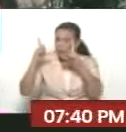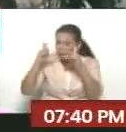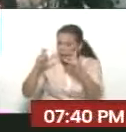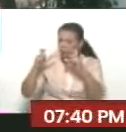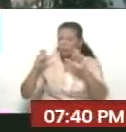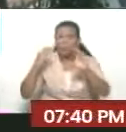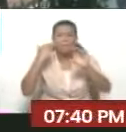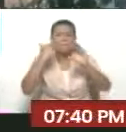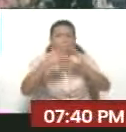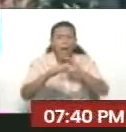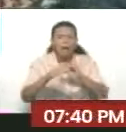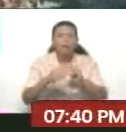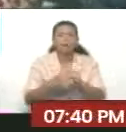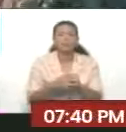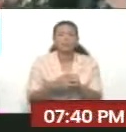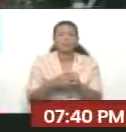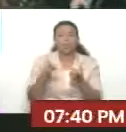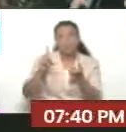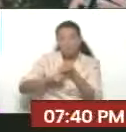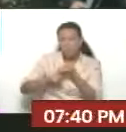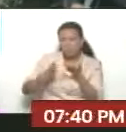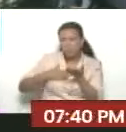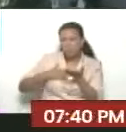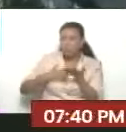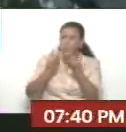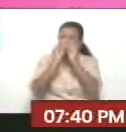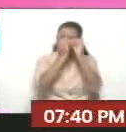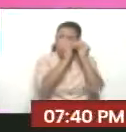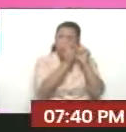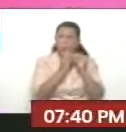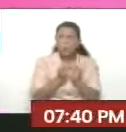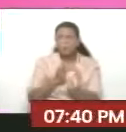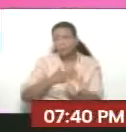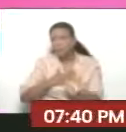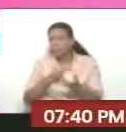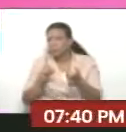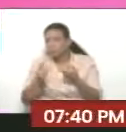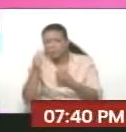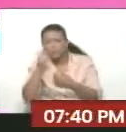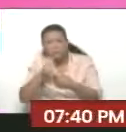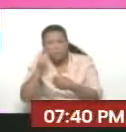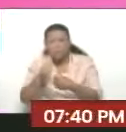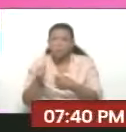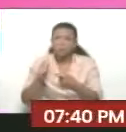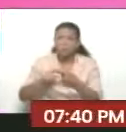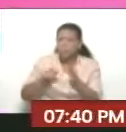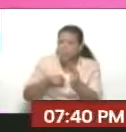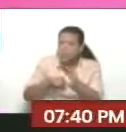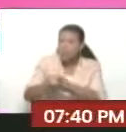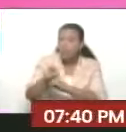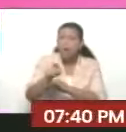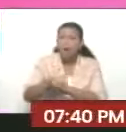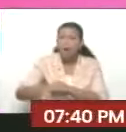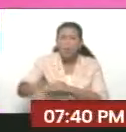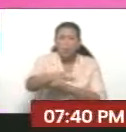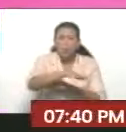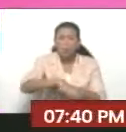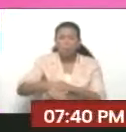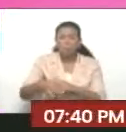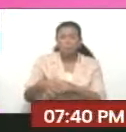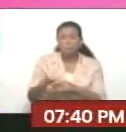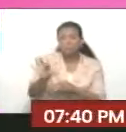el sábado, Silita y yo estábamos arreglando unas cosas y entré ahí a un lugar de una biblioteca y vi el